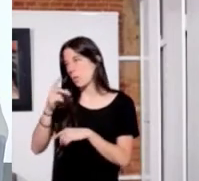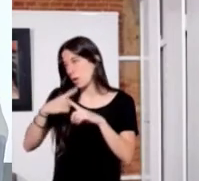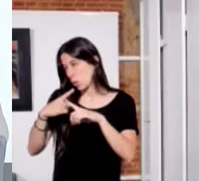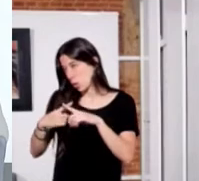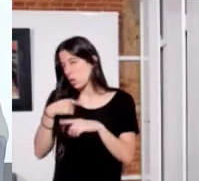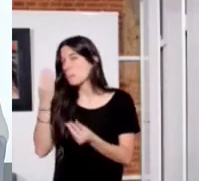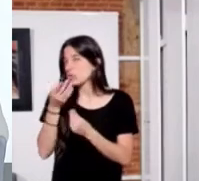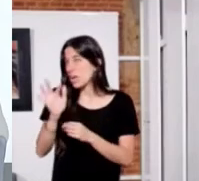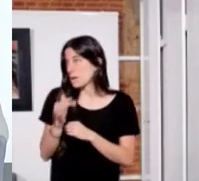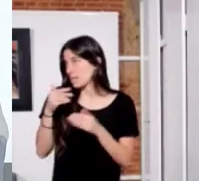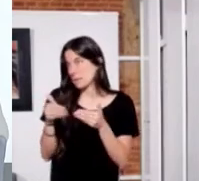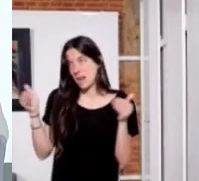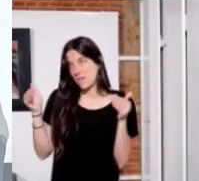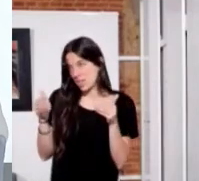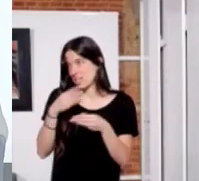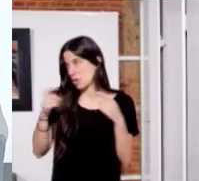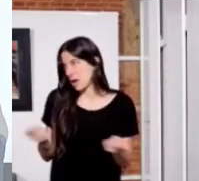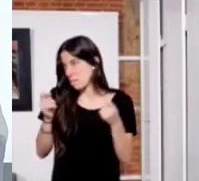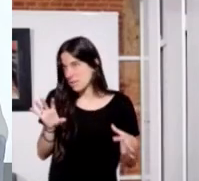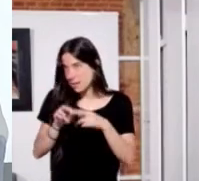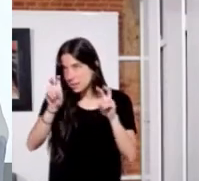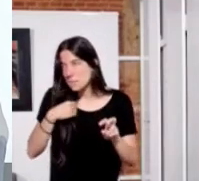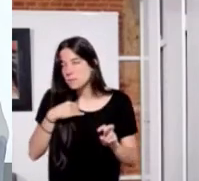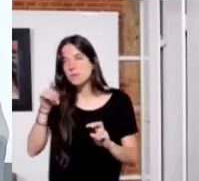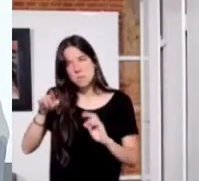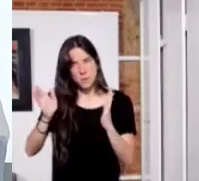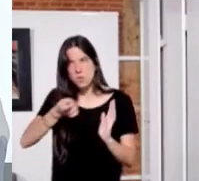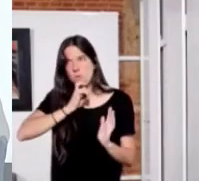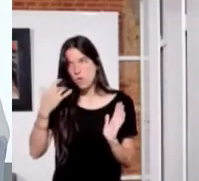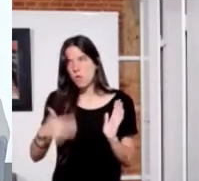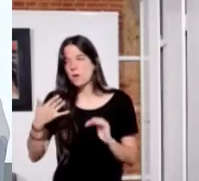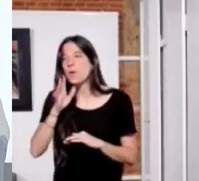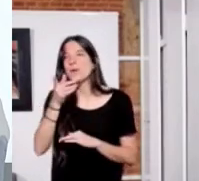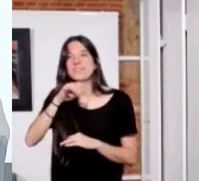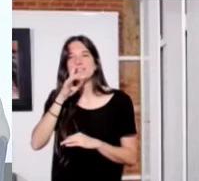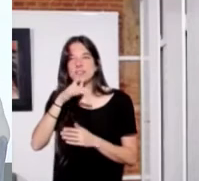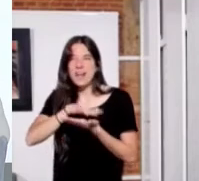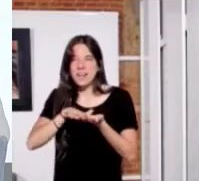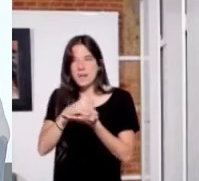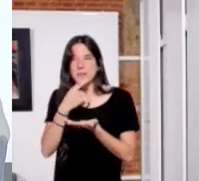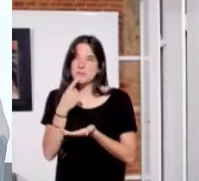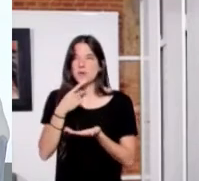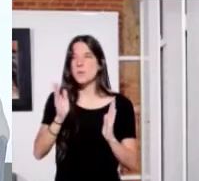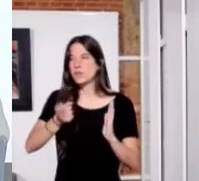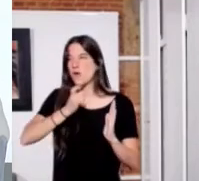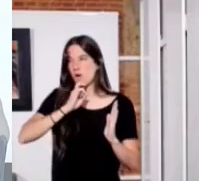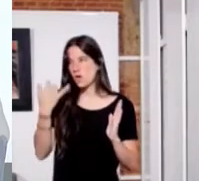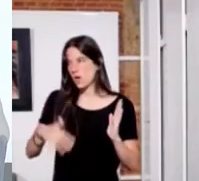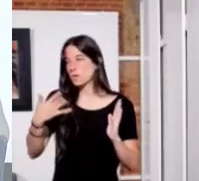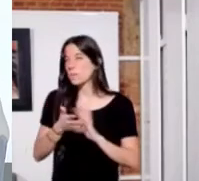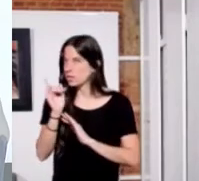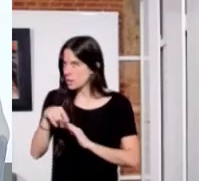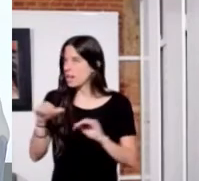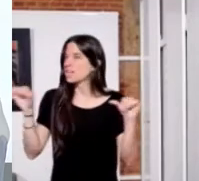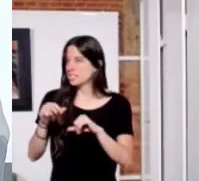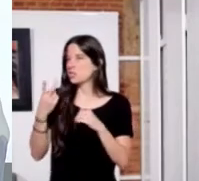se hizo campaña por la Doble Cruz en momentos también complejos. Porque ahora decimos que vivimos momentos complejos, pero la crisis del